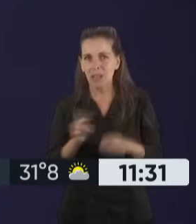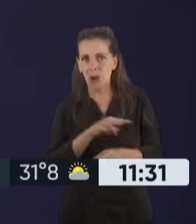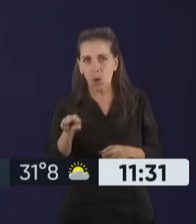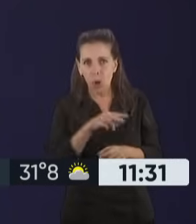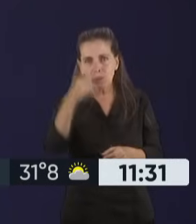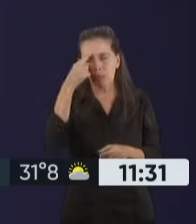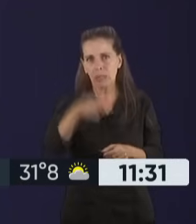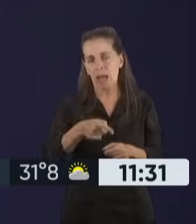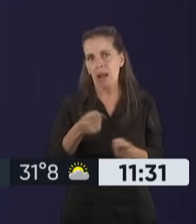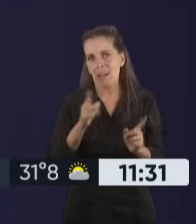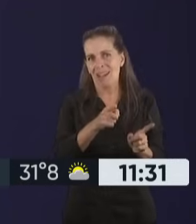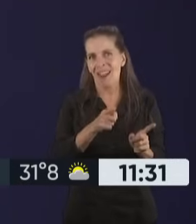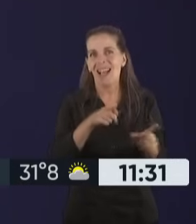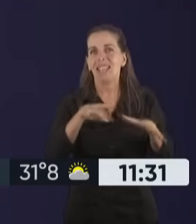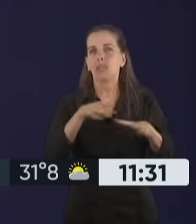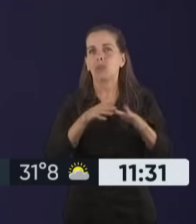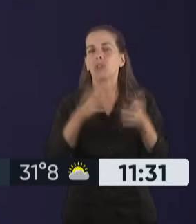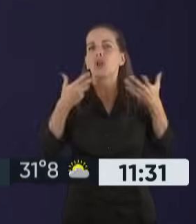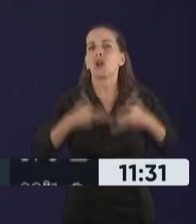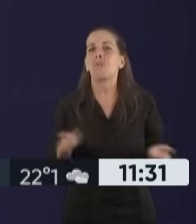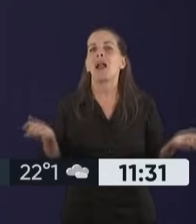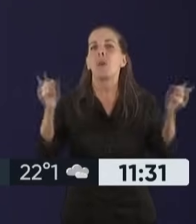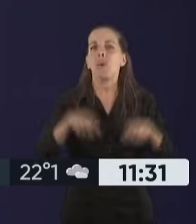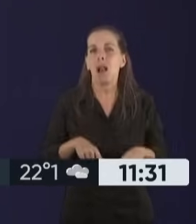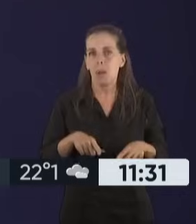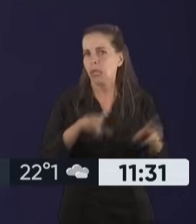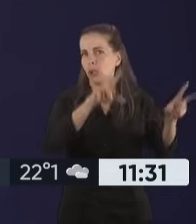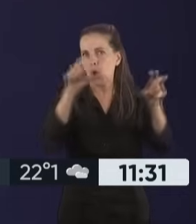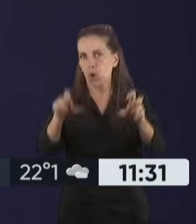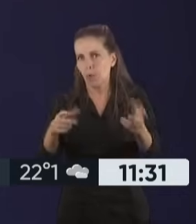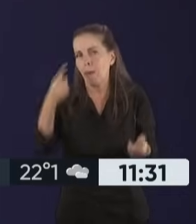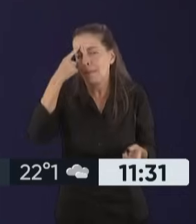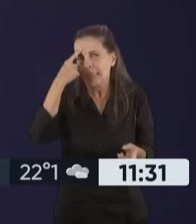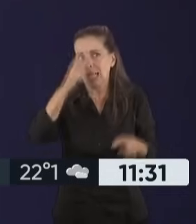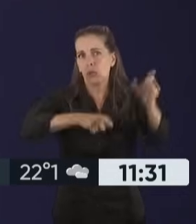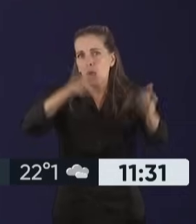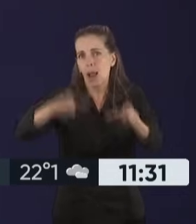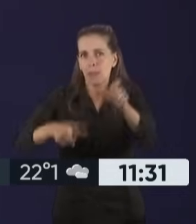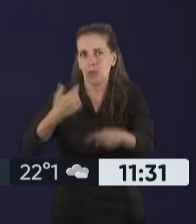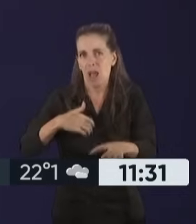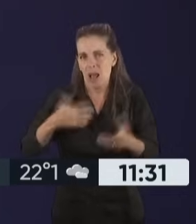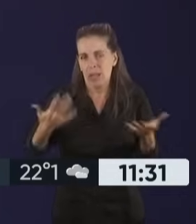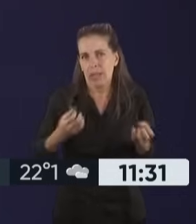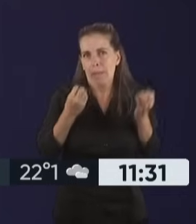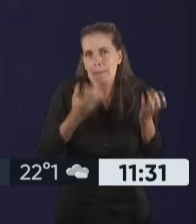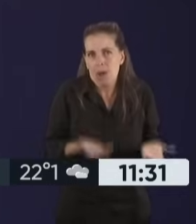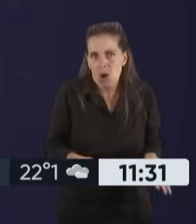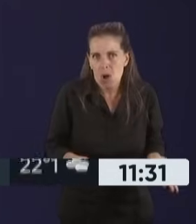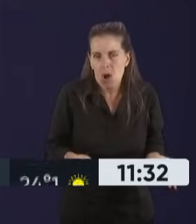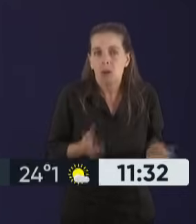se dé lo más rápido posible por el bien de todos los argentinos, por supuesto. Entendiendo,